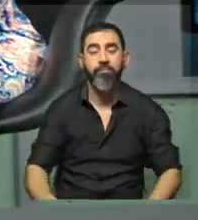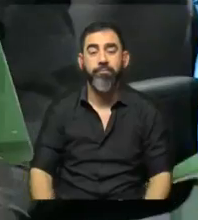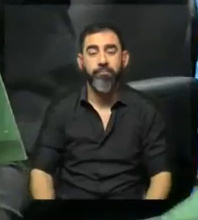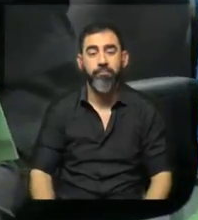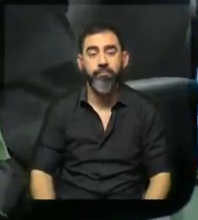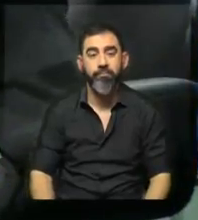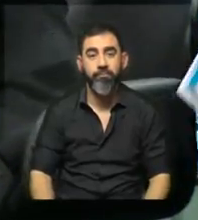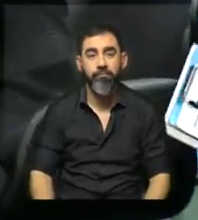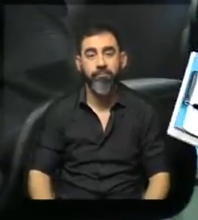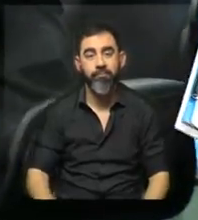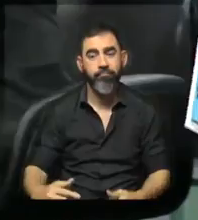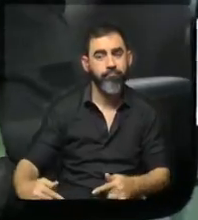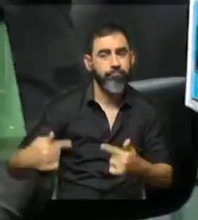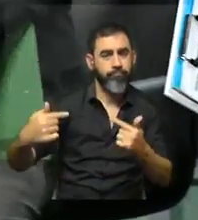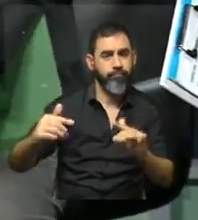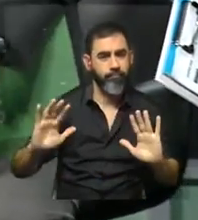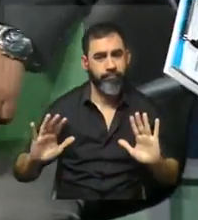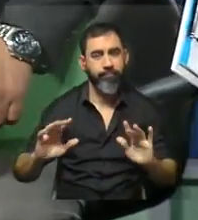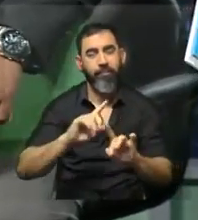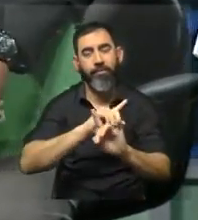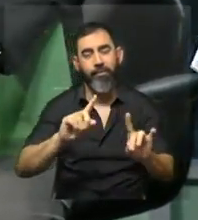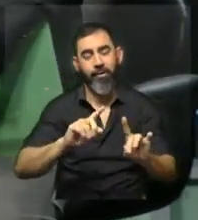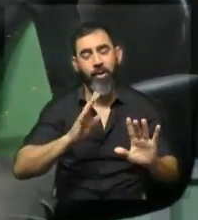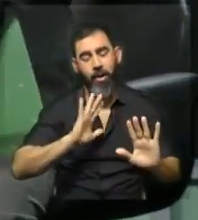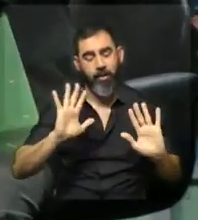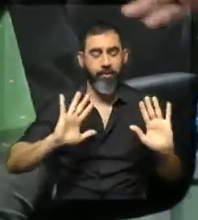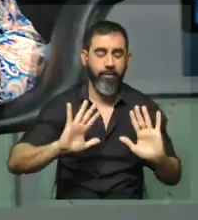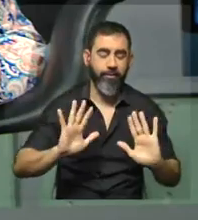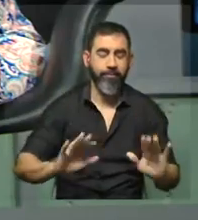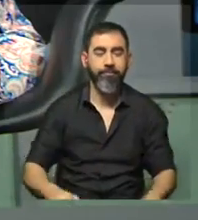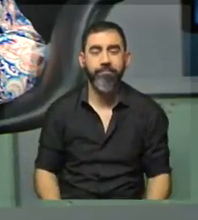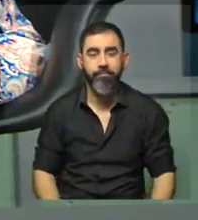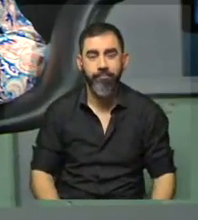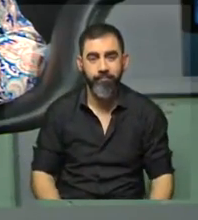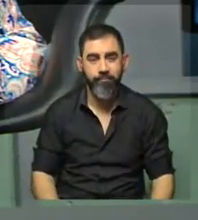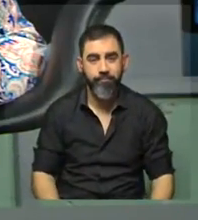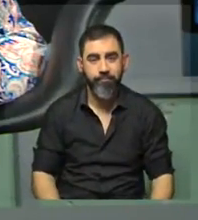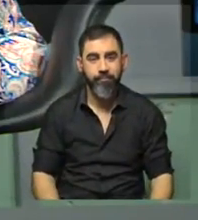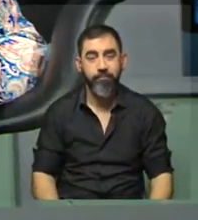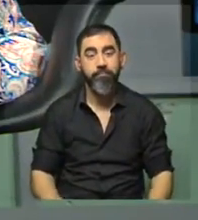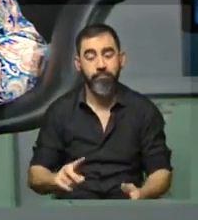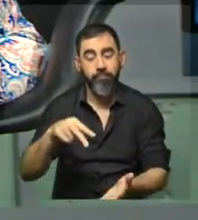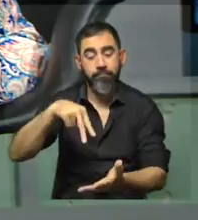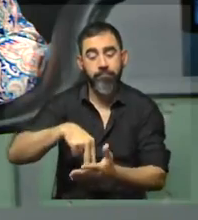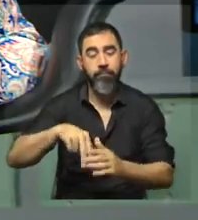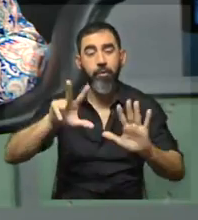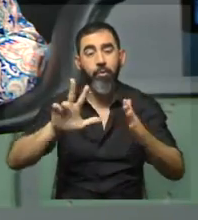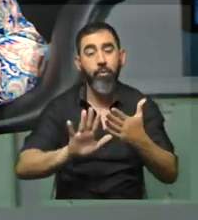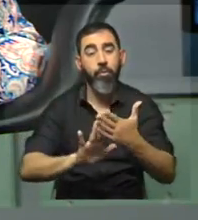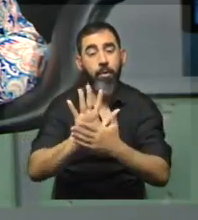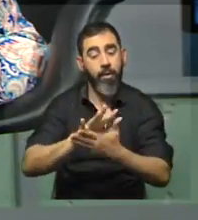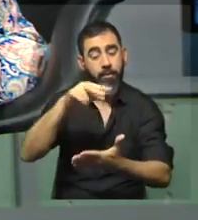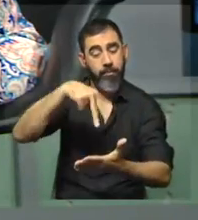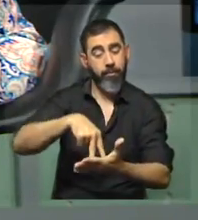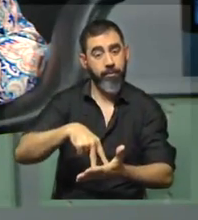¿Vino a sembrar discordia? No, en absoluto. Qué feo, qué feo. Pero a ver, Pilar, usted me va a entender. Hay que estar parado a las 8 de la mañana, ¿eh?